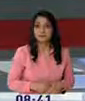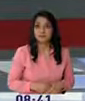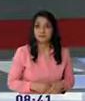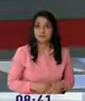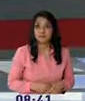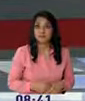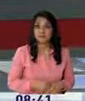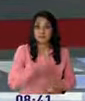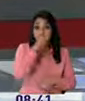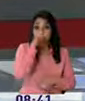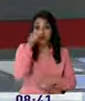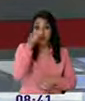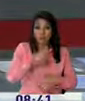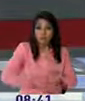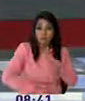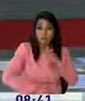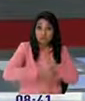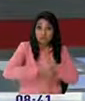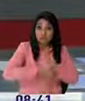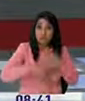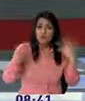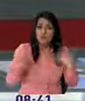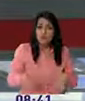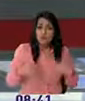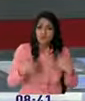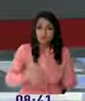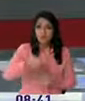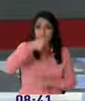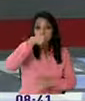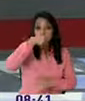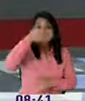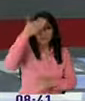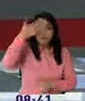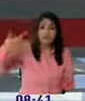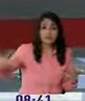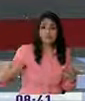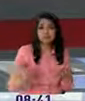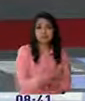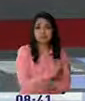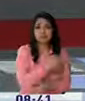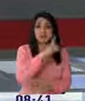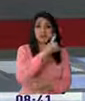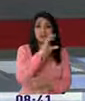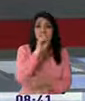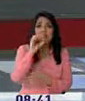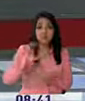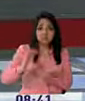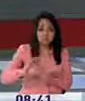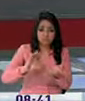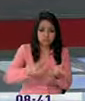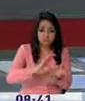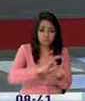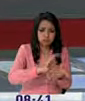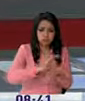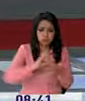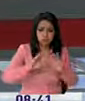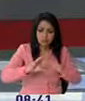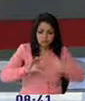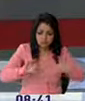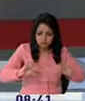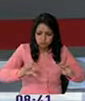Que esconden la droga es increíble lo que les vamos a contar. En Santo Domingo fueron decomisados cerca de 100 bloques en forma de